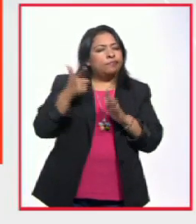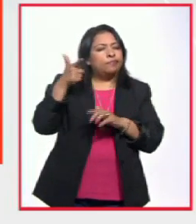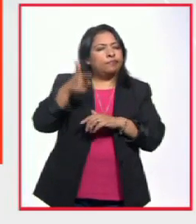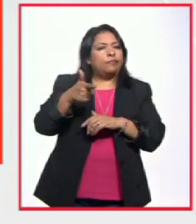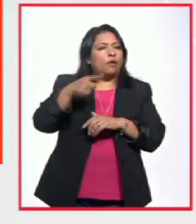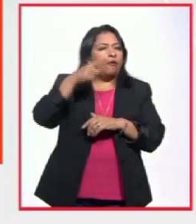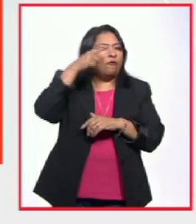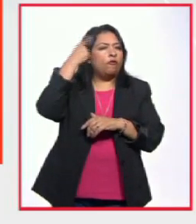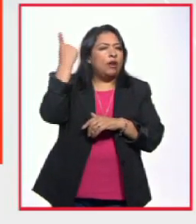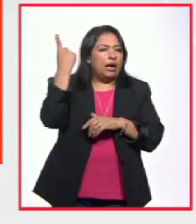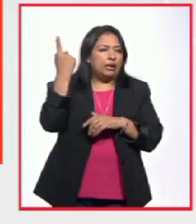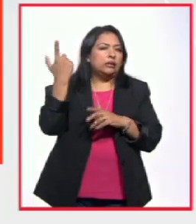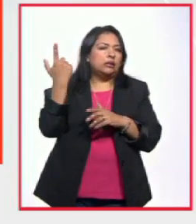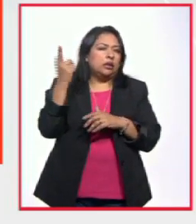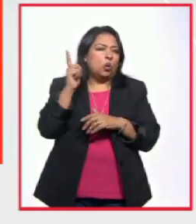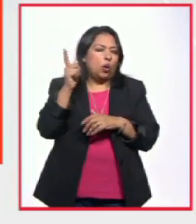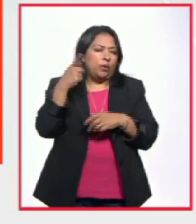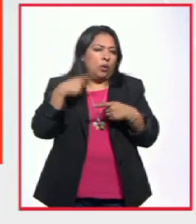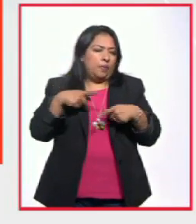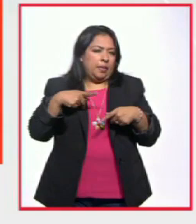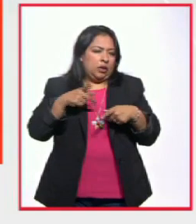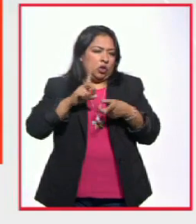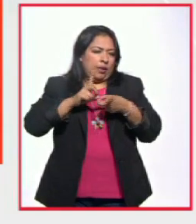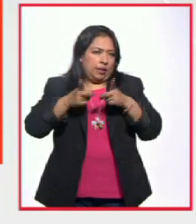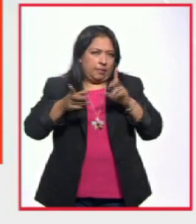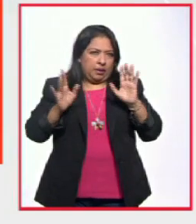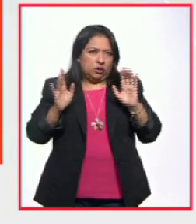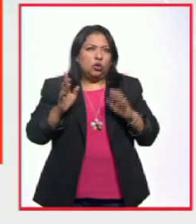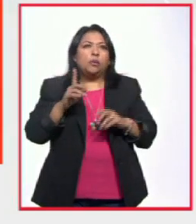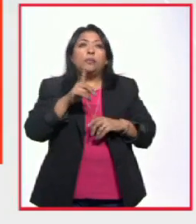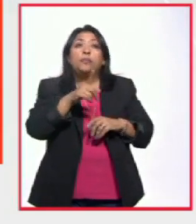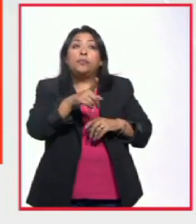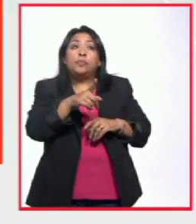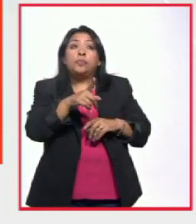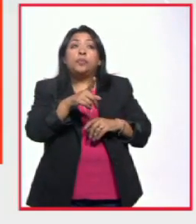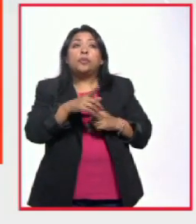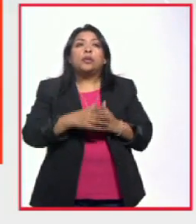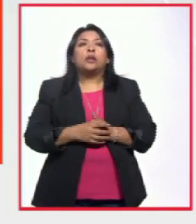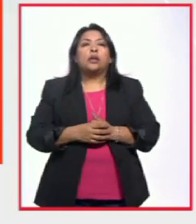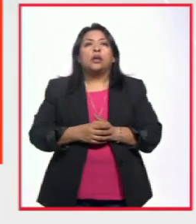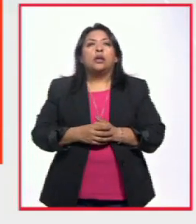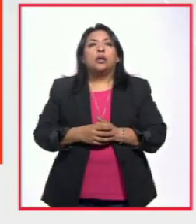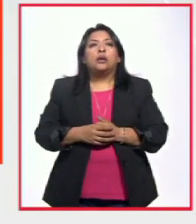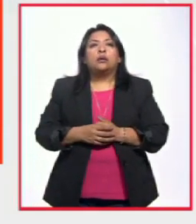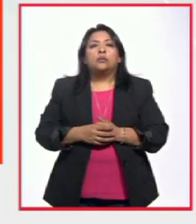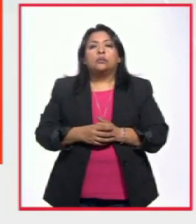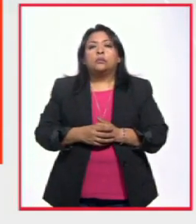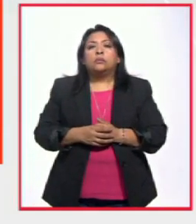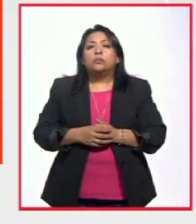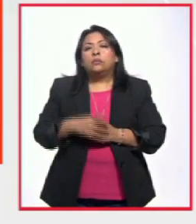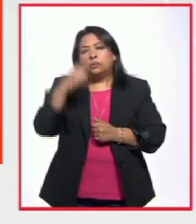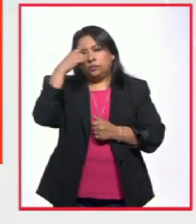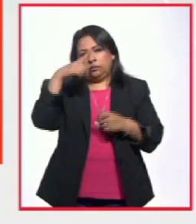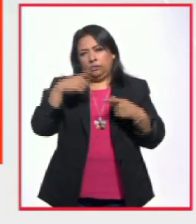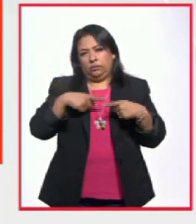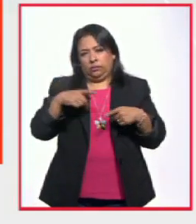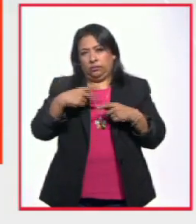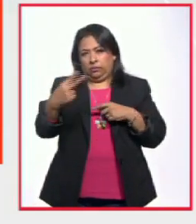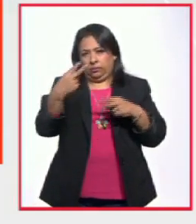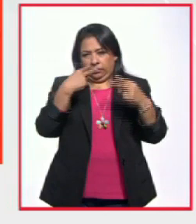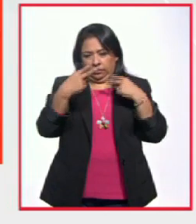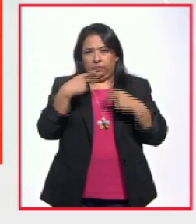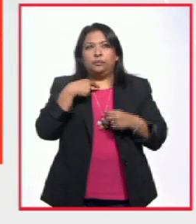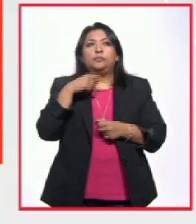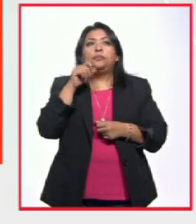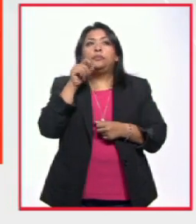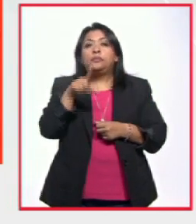una persona está padeciendo depresión. Quisiera señalar, ¿verdad? Sí. Para las personas que nos están viendo, también